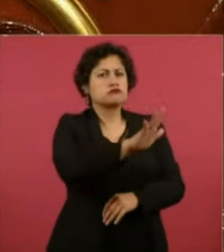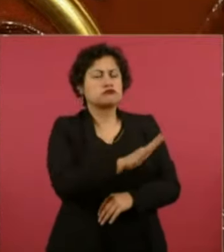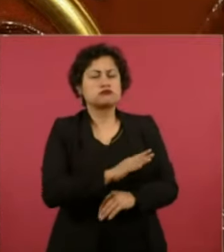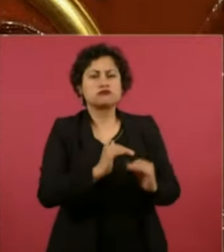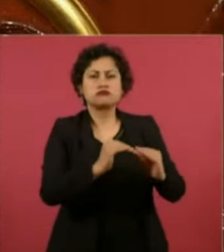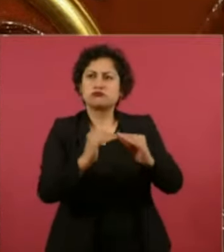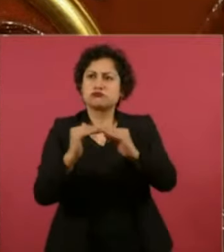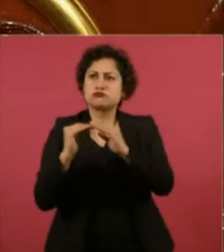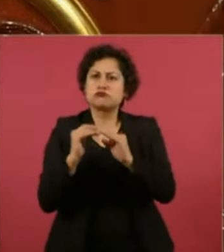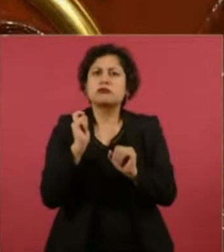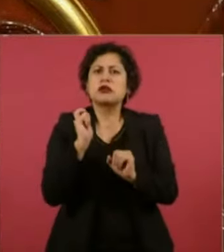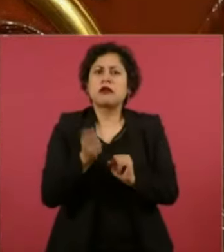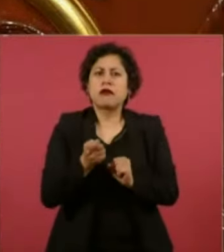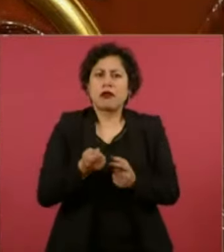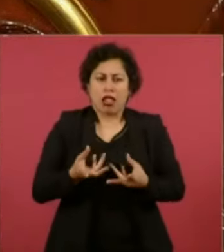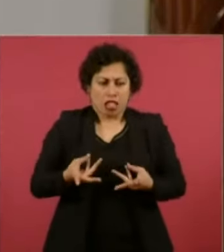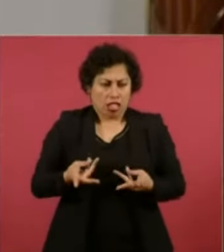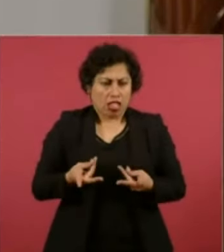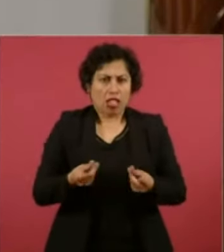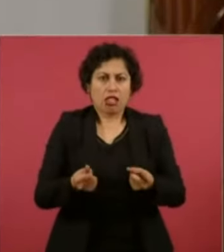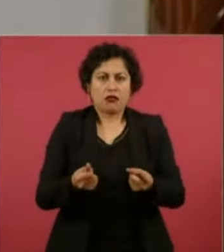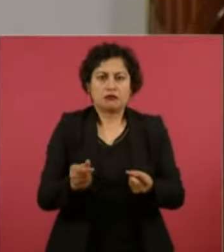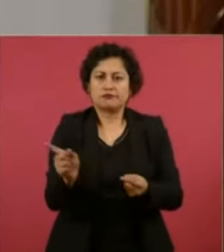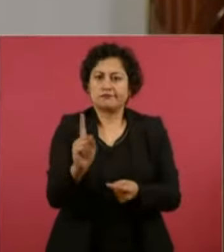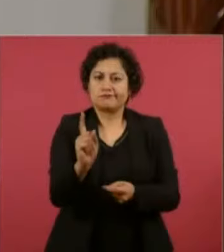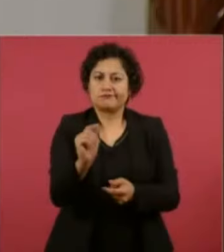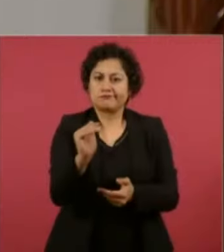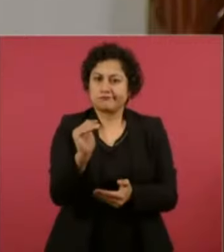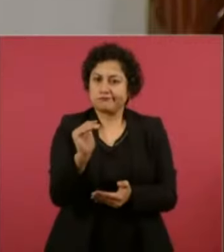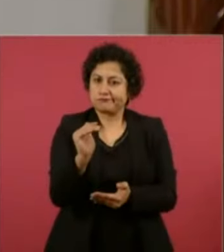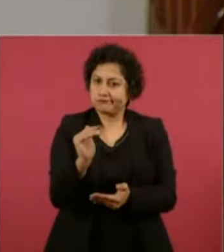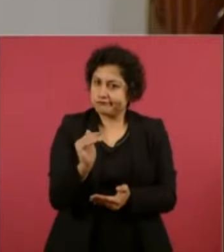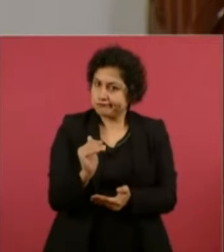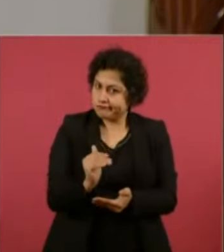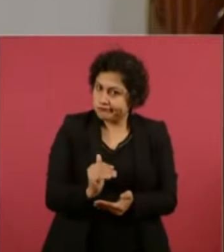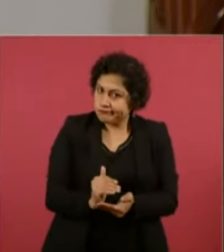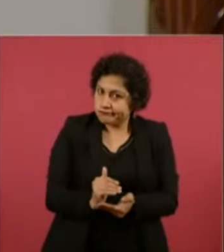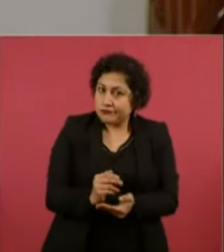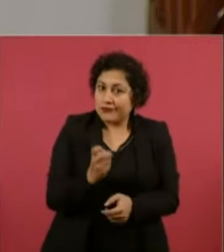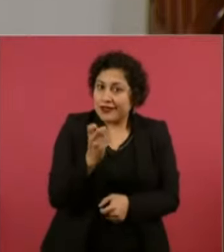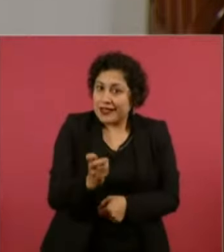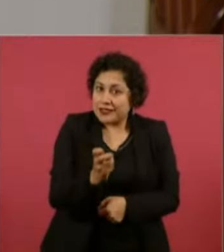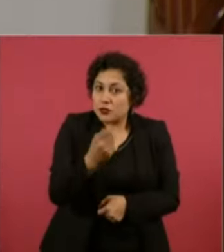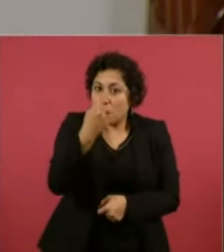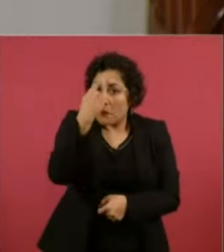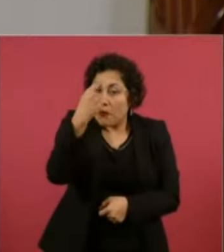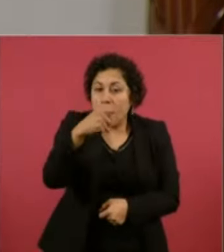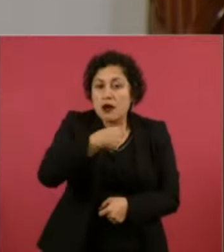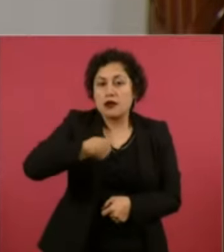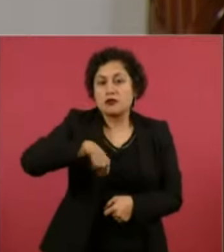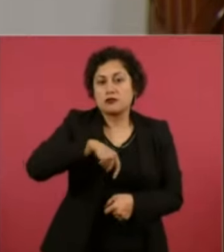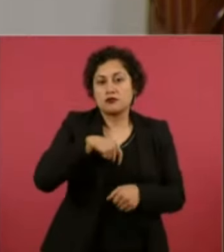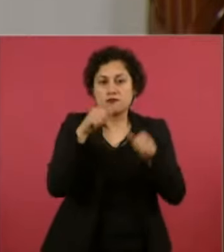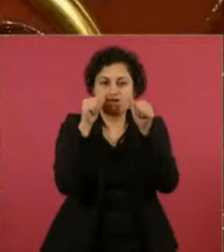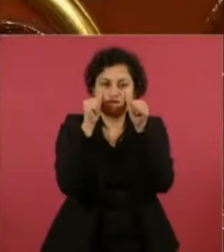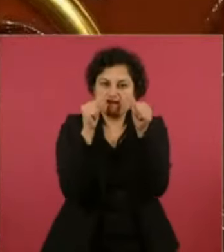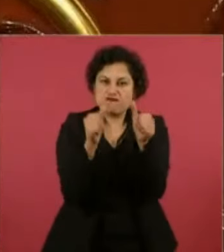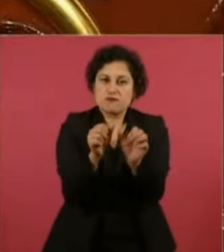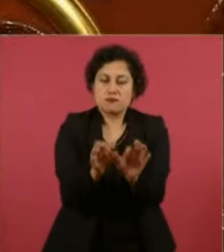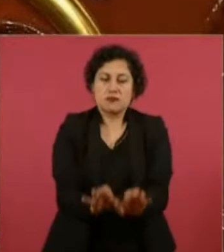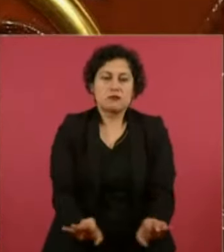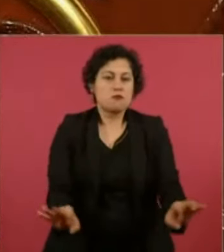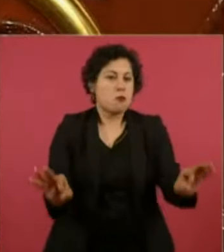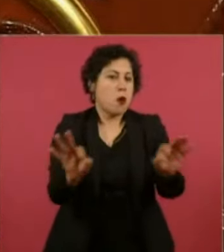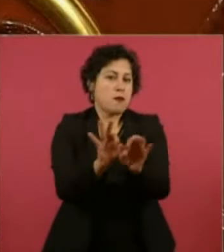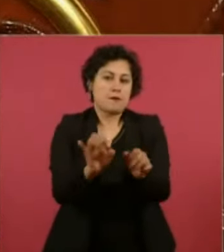Poder Judicial, como por ejemplo los vapeadores, las drogas químicas, la penalización a la extorsión, el tema de las